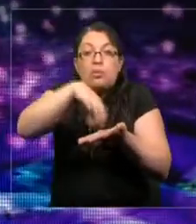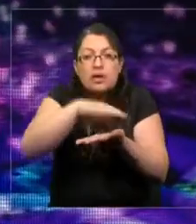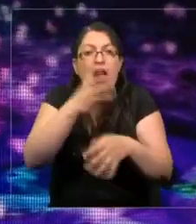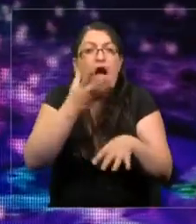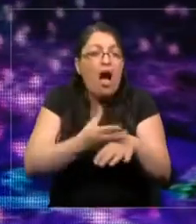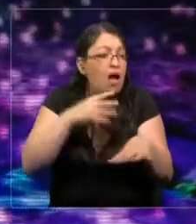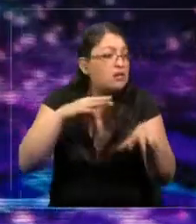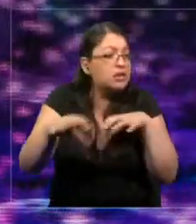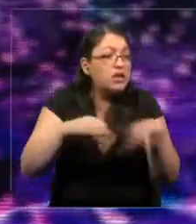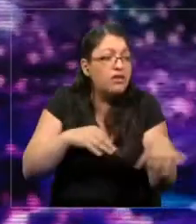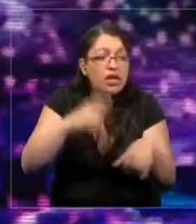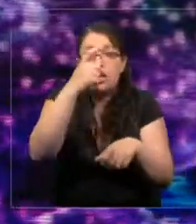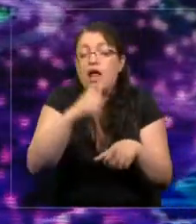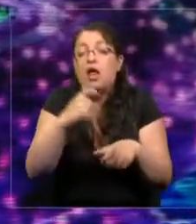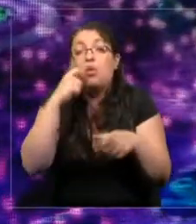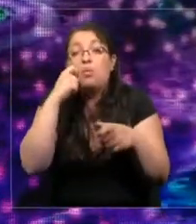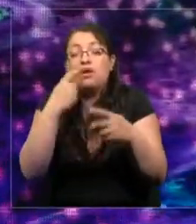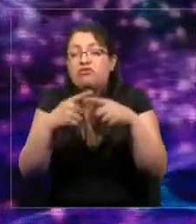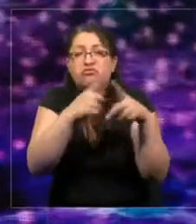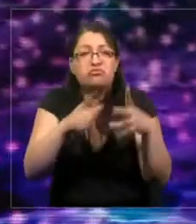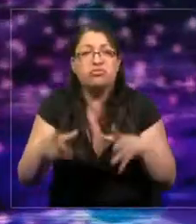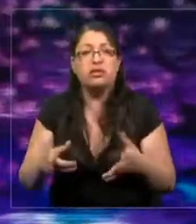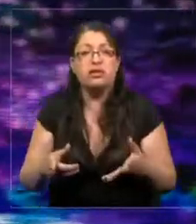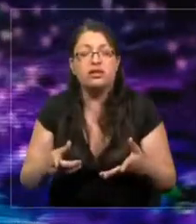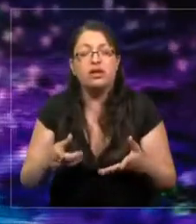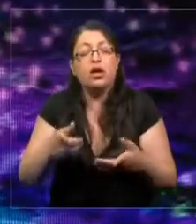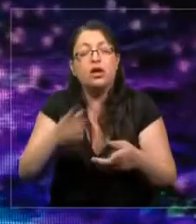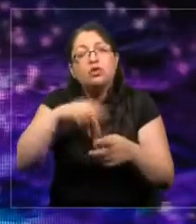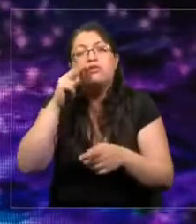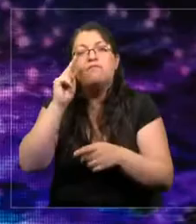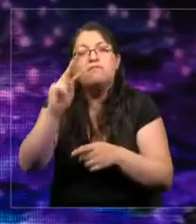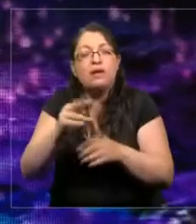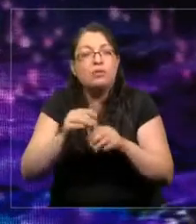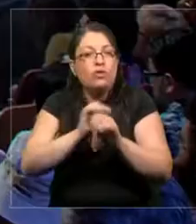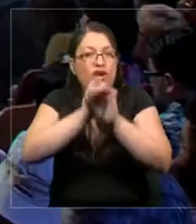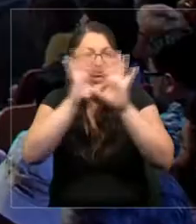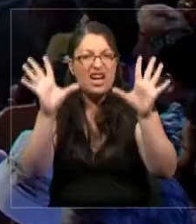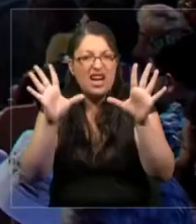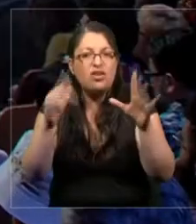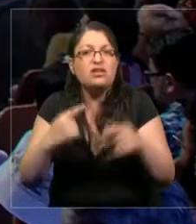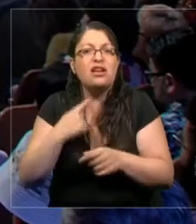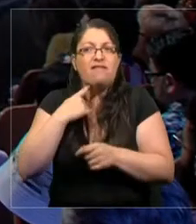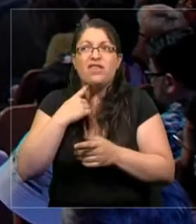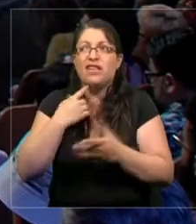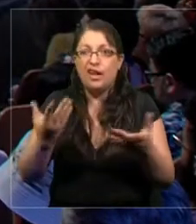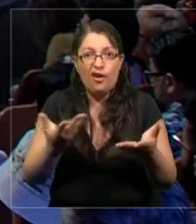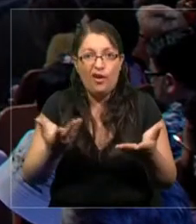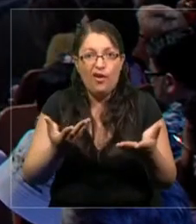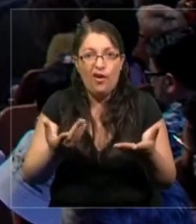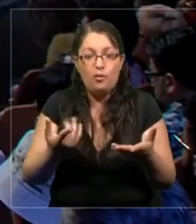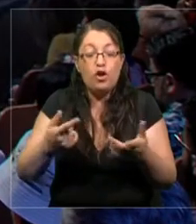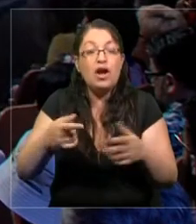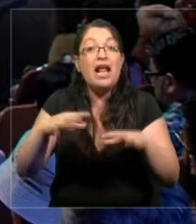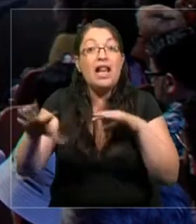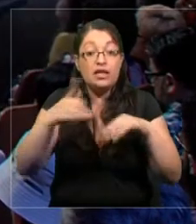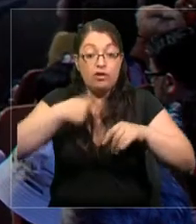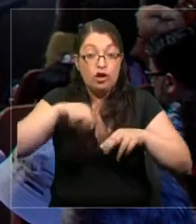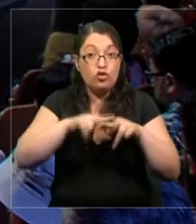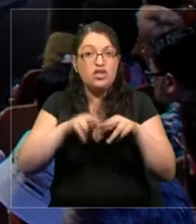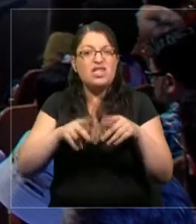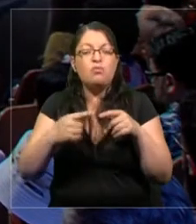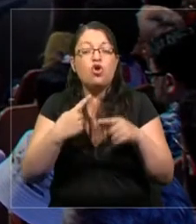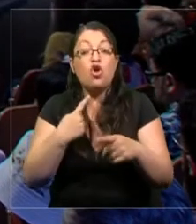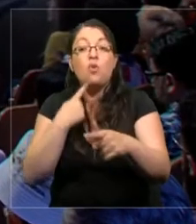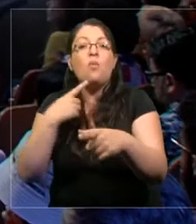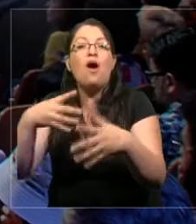actividades humanas de distinto tipo y vemos muy claramente cuáles son los impactos que las actividades humanas tienen sobre la naturaleza